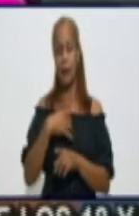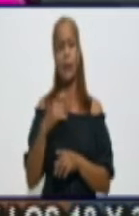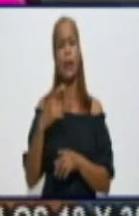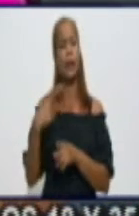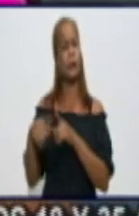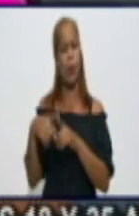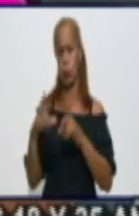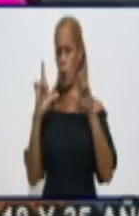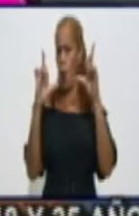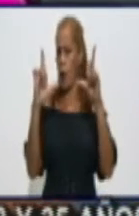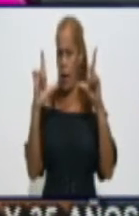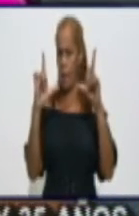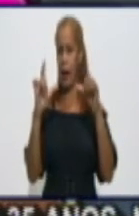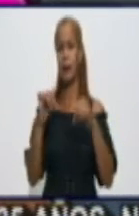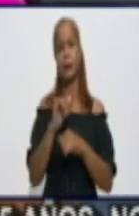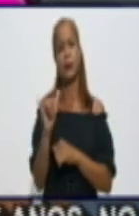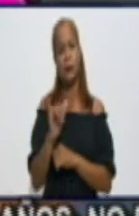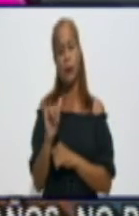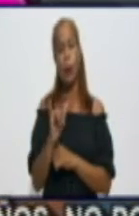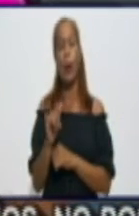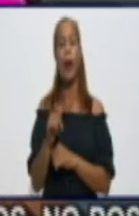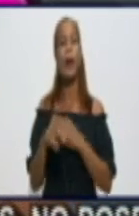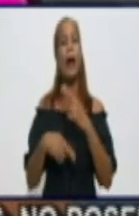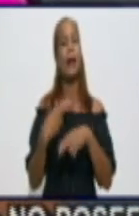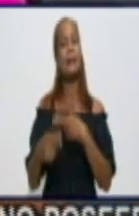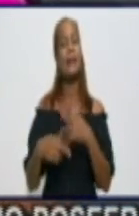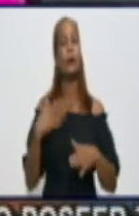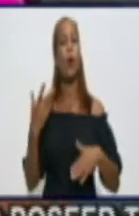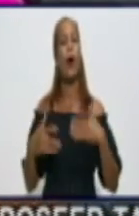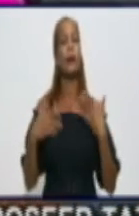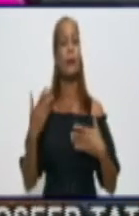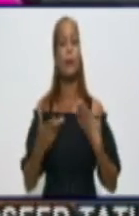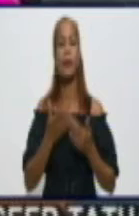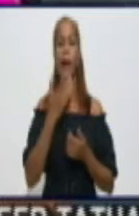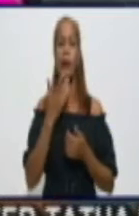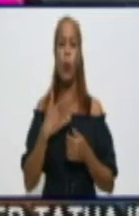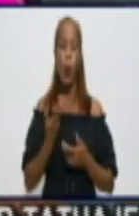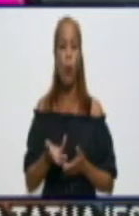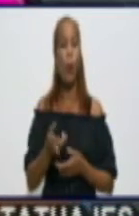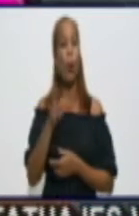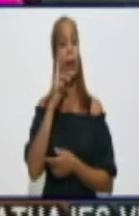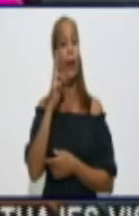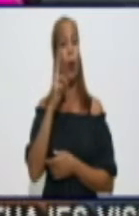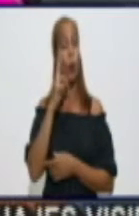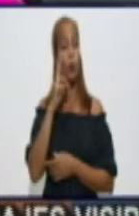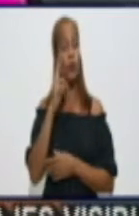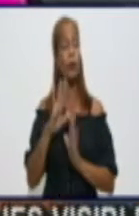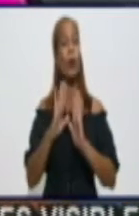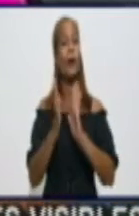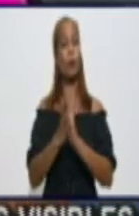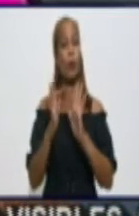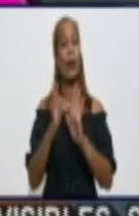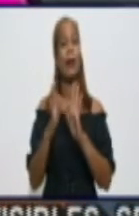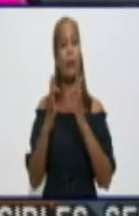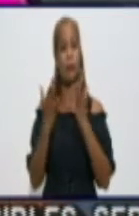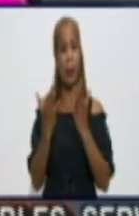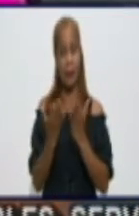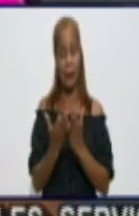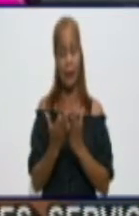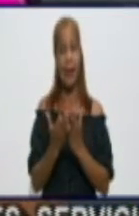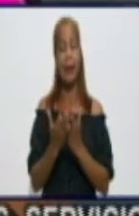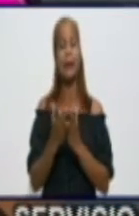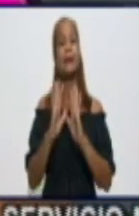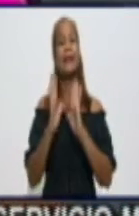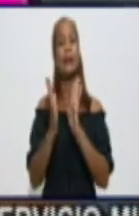consignas. Nosotras venimos desarrollando actividades como reconociendo las familias de todo el personal